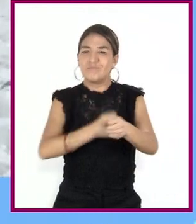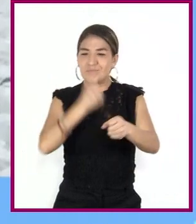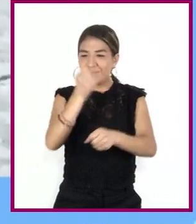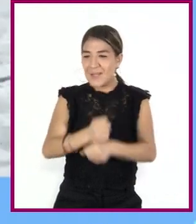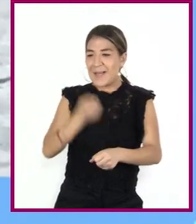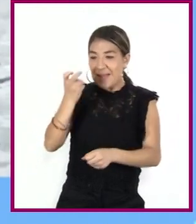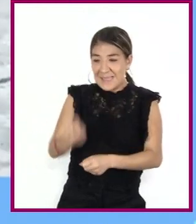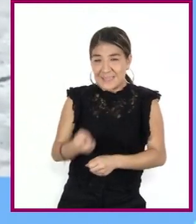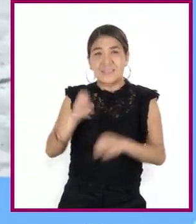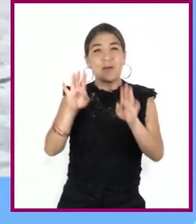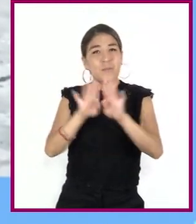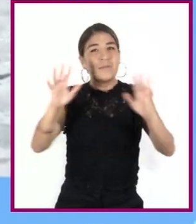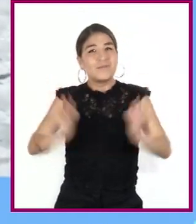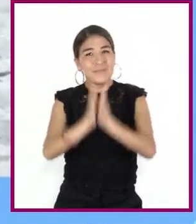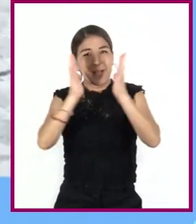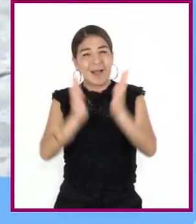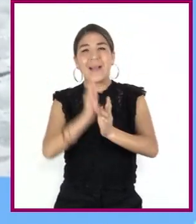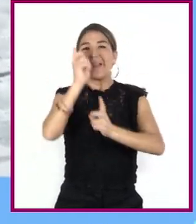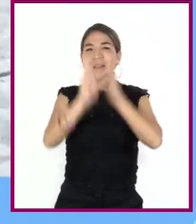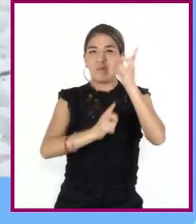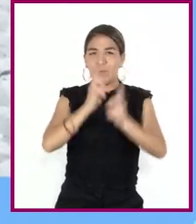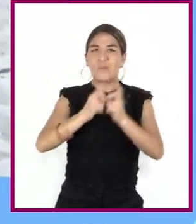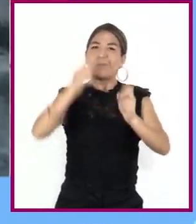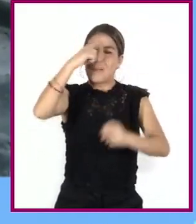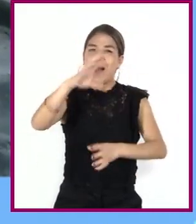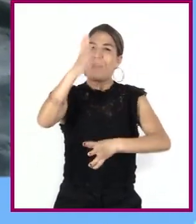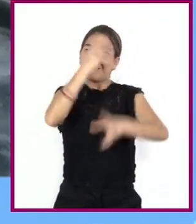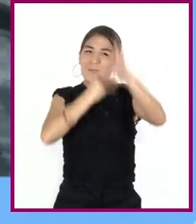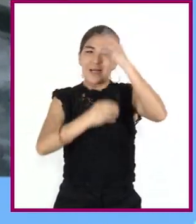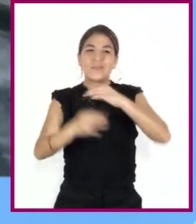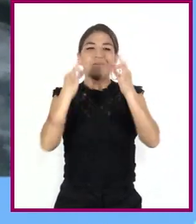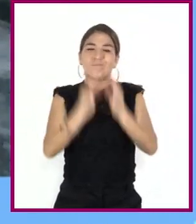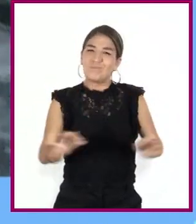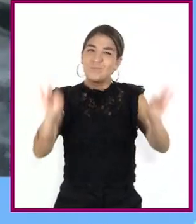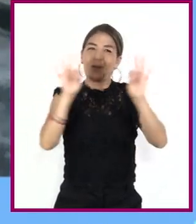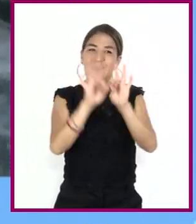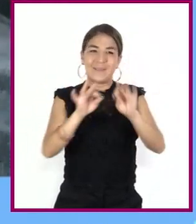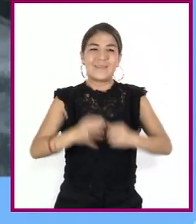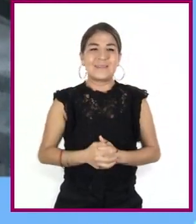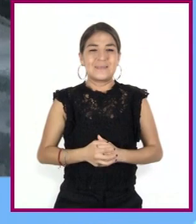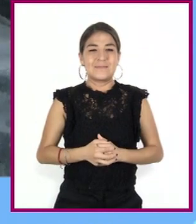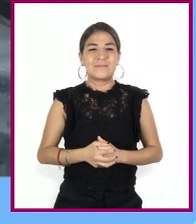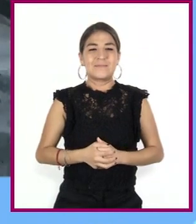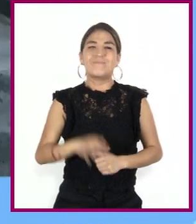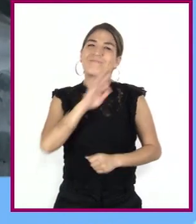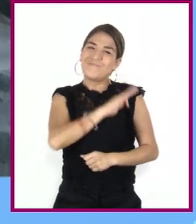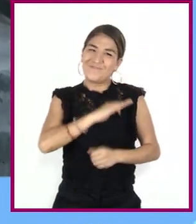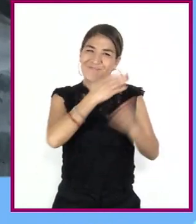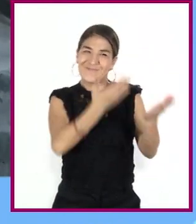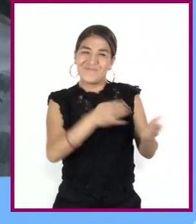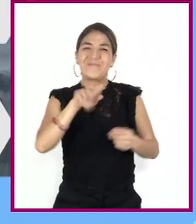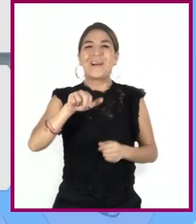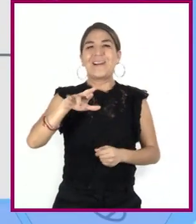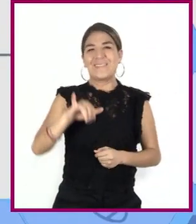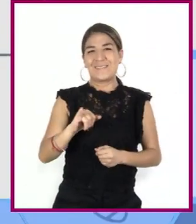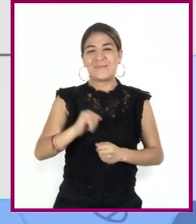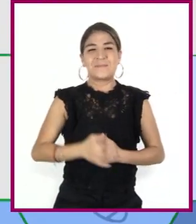deportiva sea un aprendizaje motivador y significativo. ¡Felicidades, Mari!